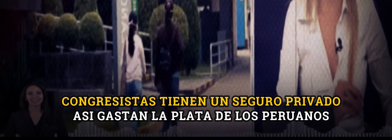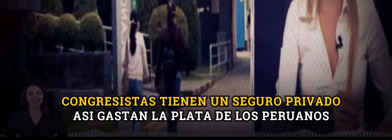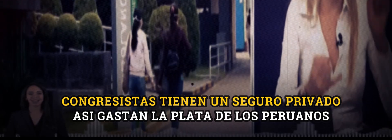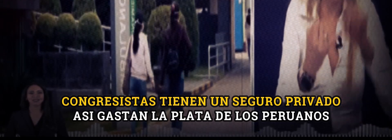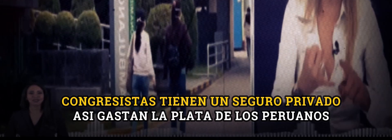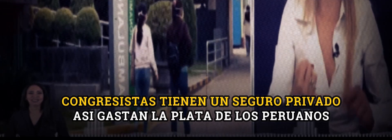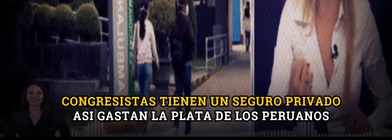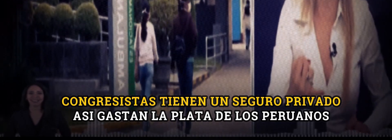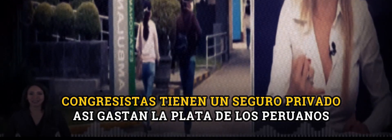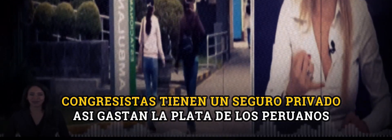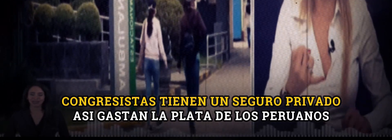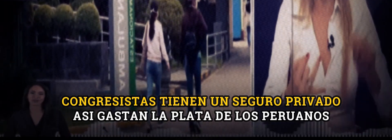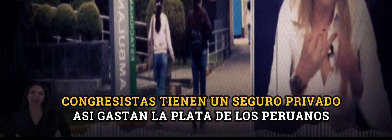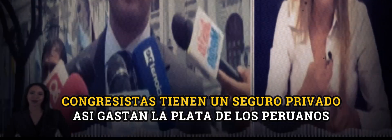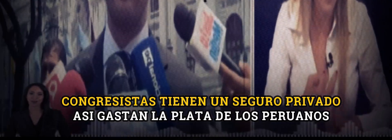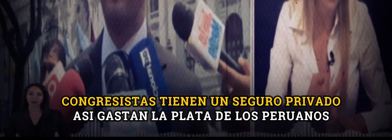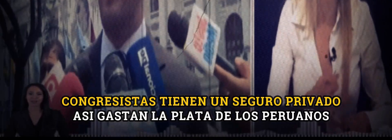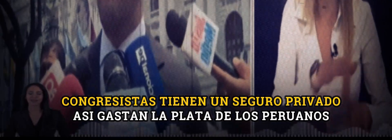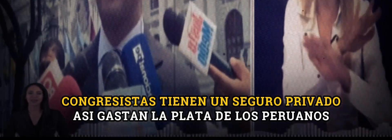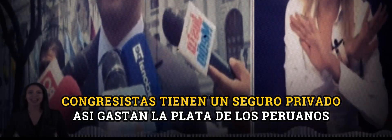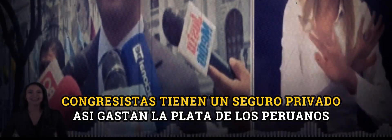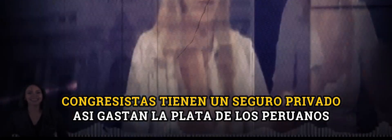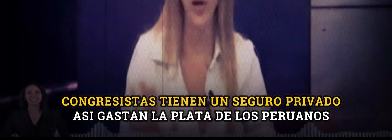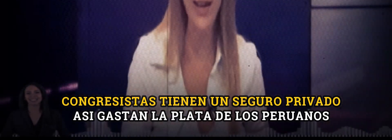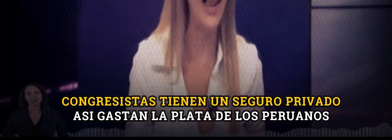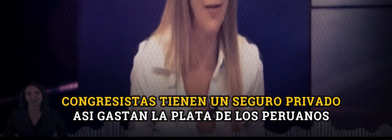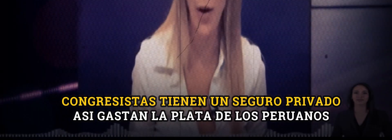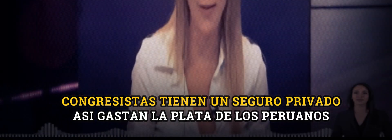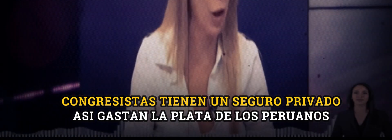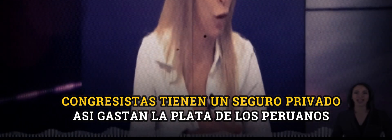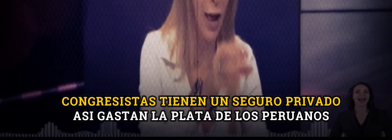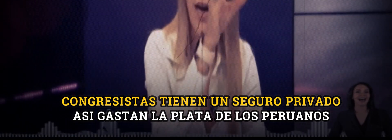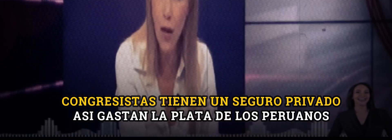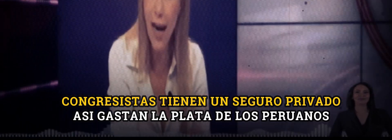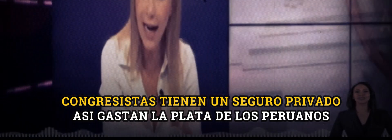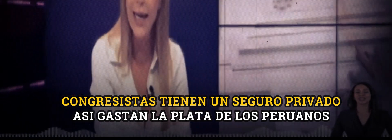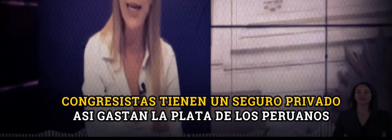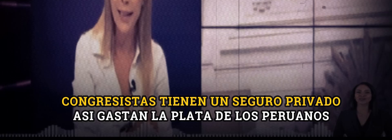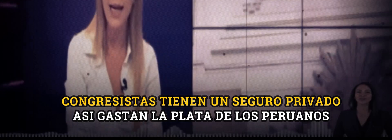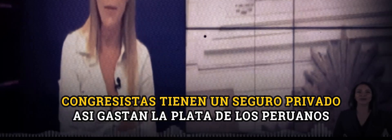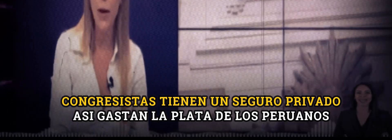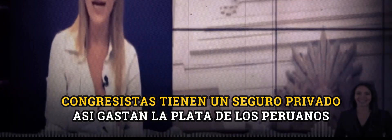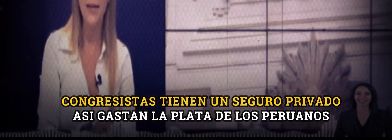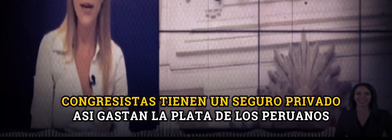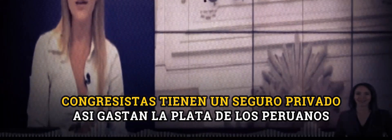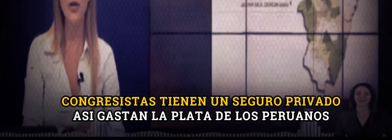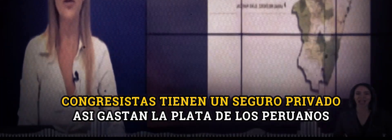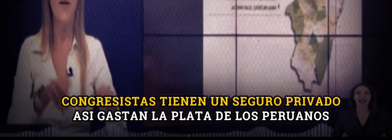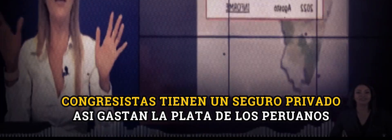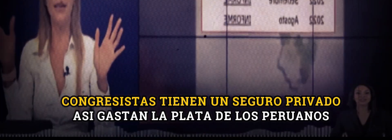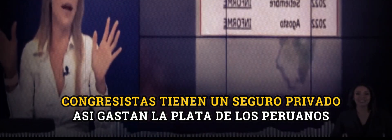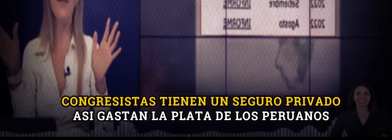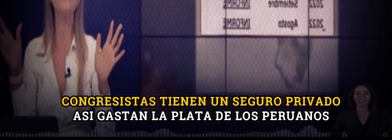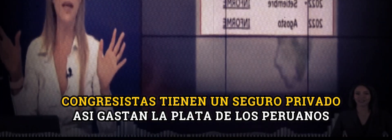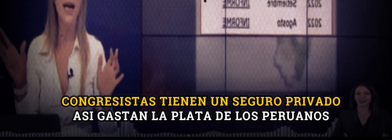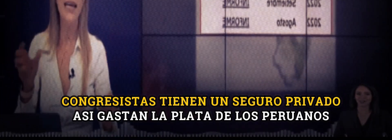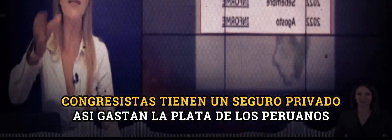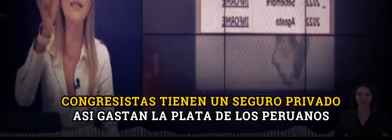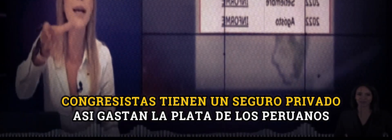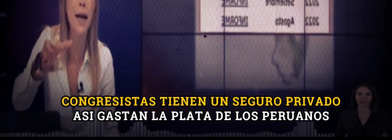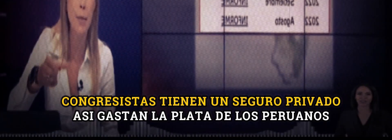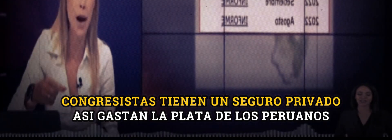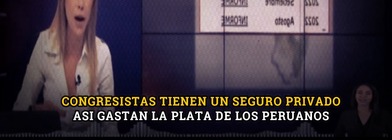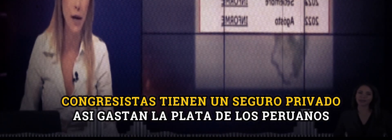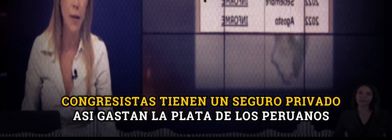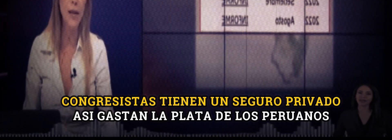tendido este tema de los gastos de representación del seguro privado no se imaginan toda la información que tenemos les vamos a contar todas las clínicas a las que pueden acceder estos padres de la